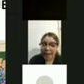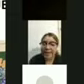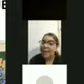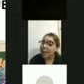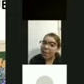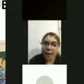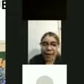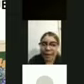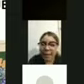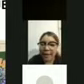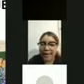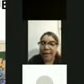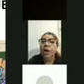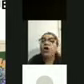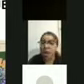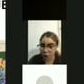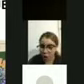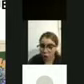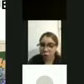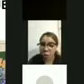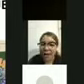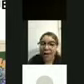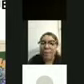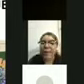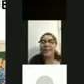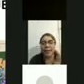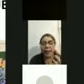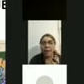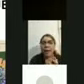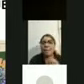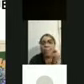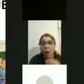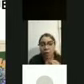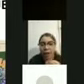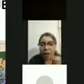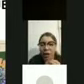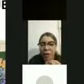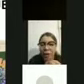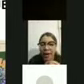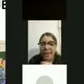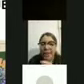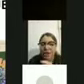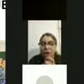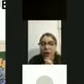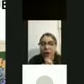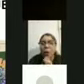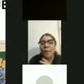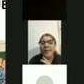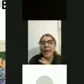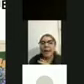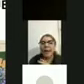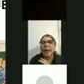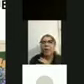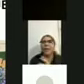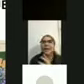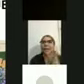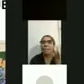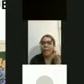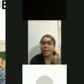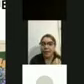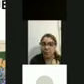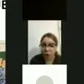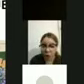esenciales siempre van a estar presentes en los niños como una capacidad propia de ellos para seleccionar cuál va a ser la unidad